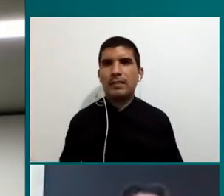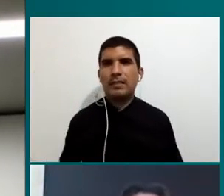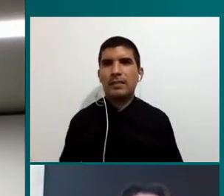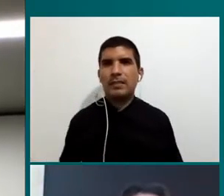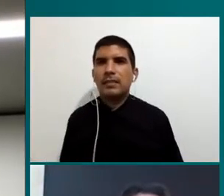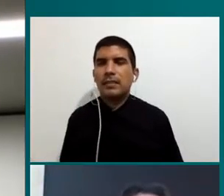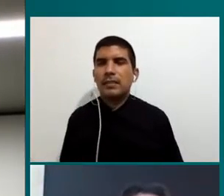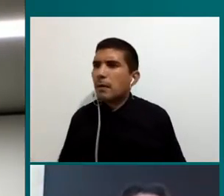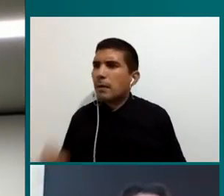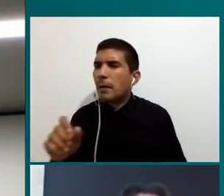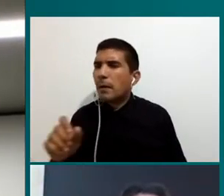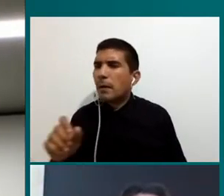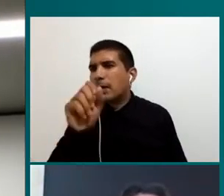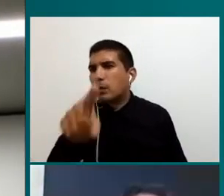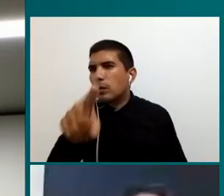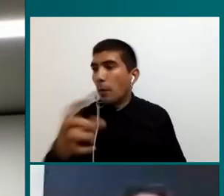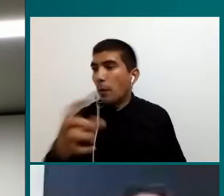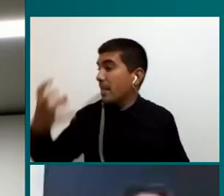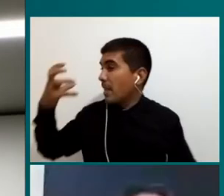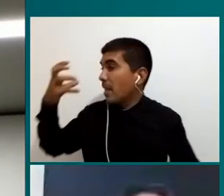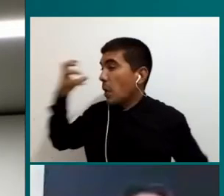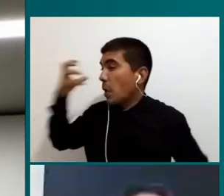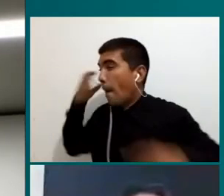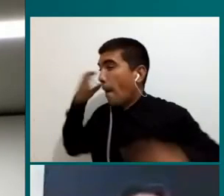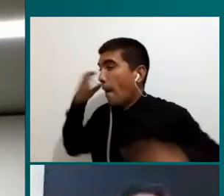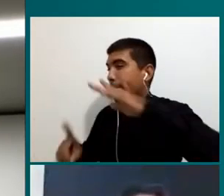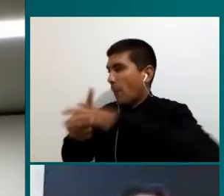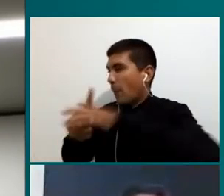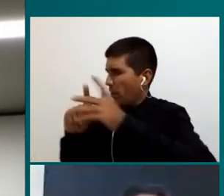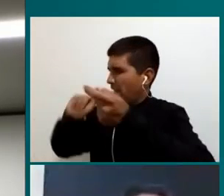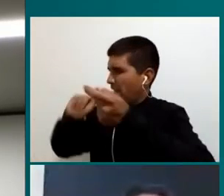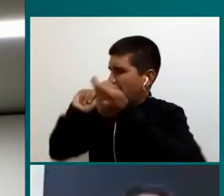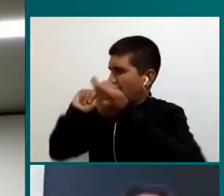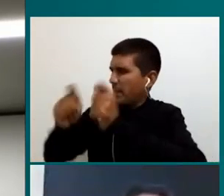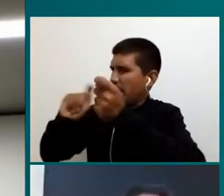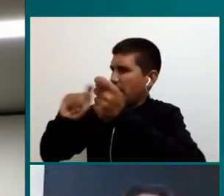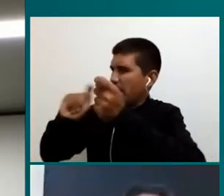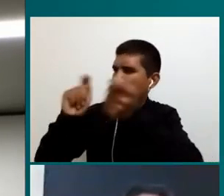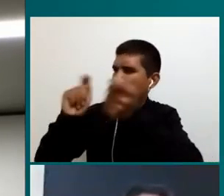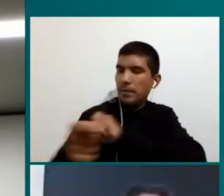industrial EPM apalancará el desarrollo regional?